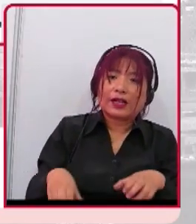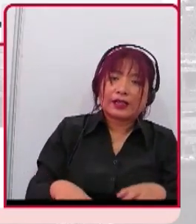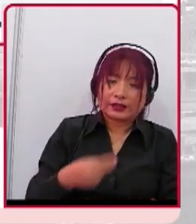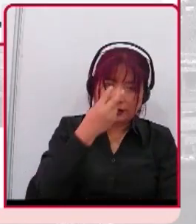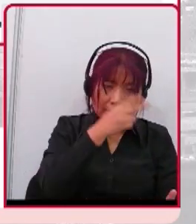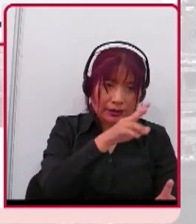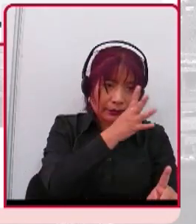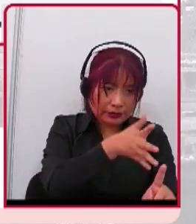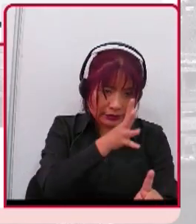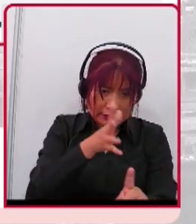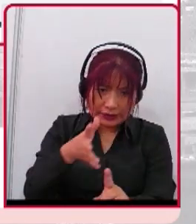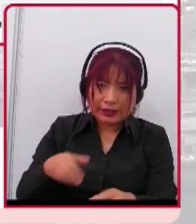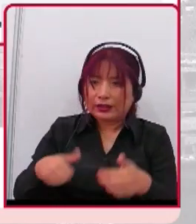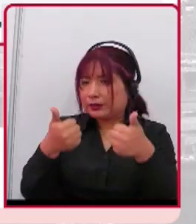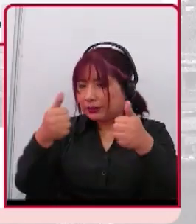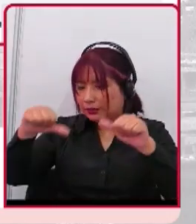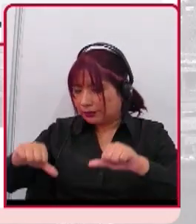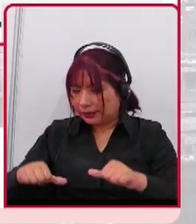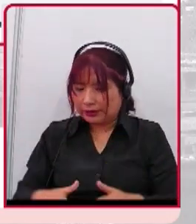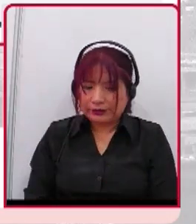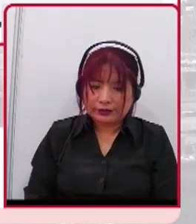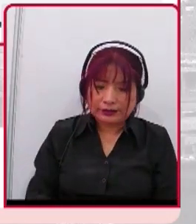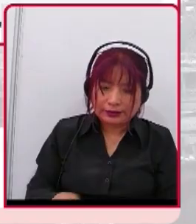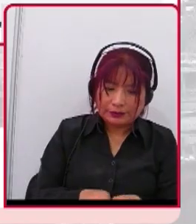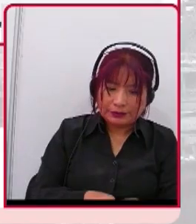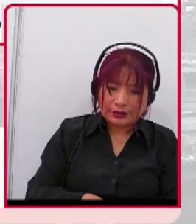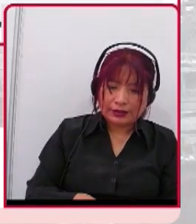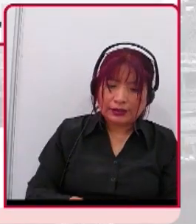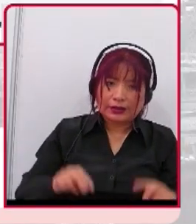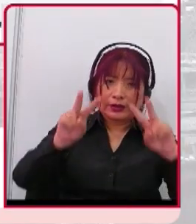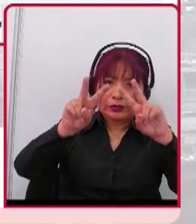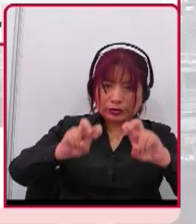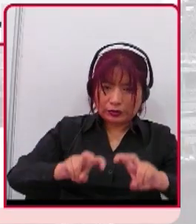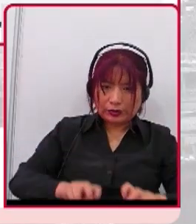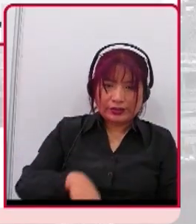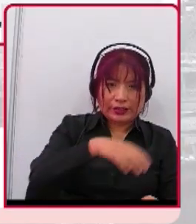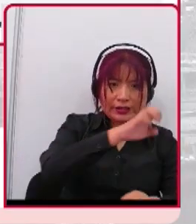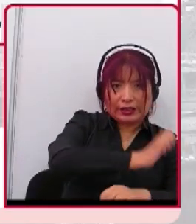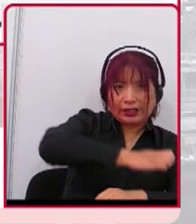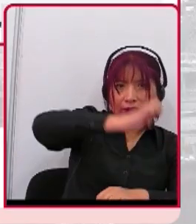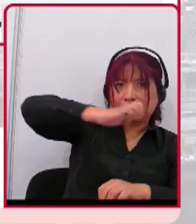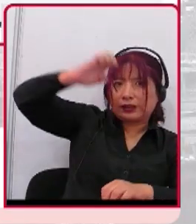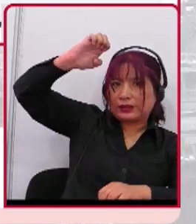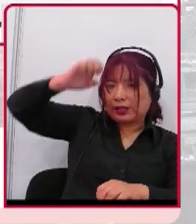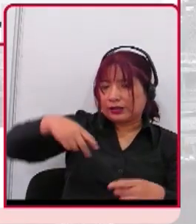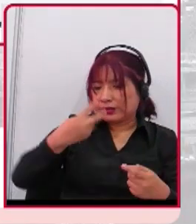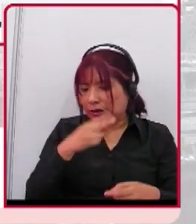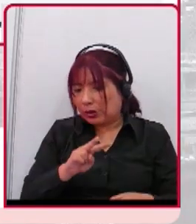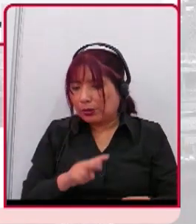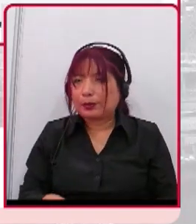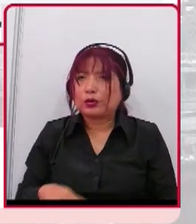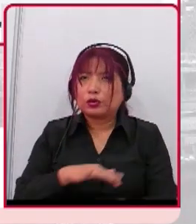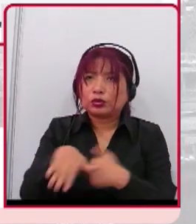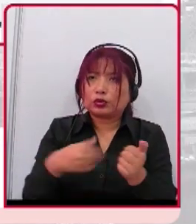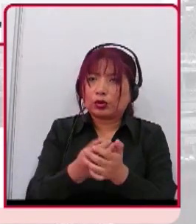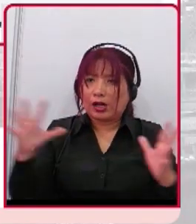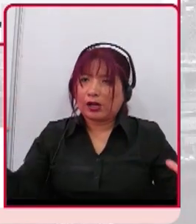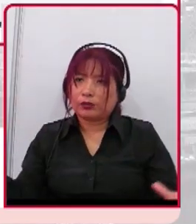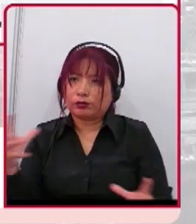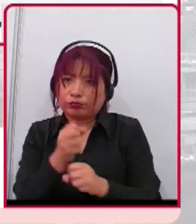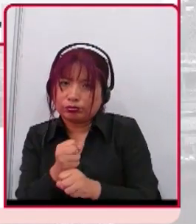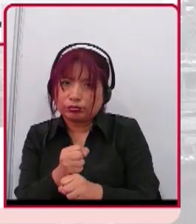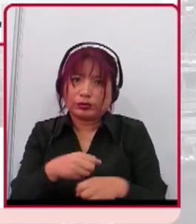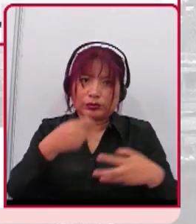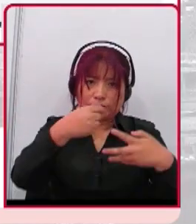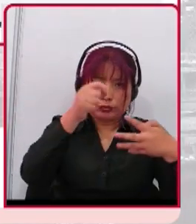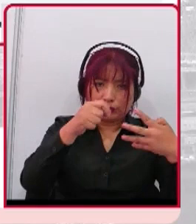Básicamente la metodología de nuestro análisis estadístico se basó en la compilación de los datos, es decir, obtuvimos toda la data a partir